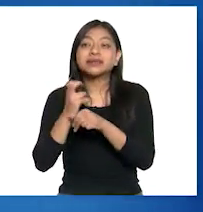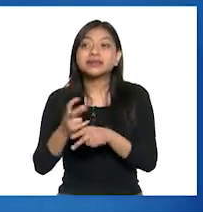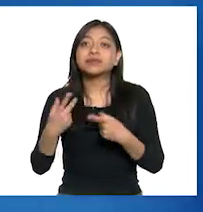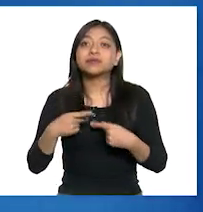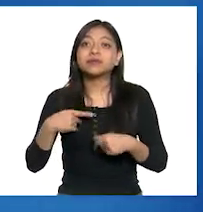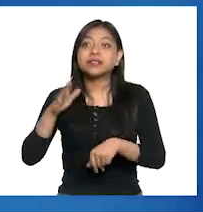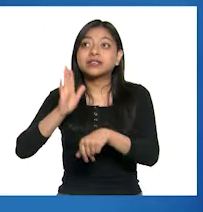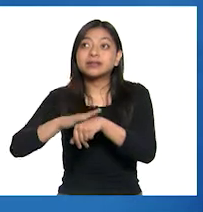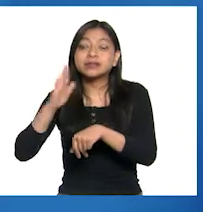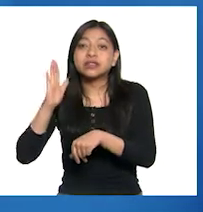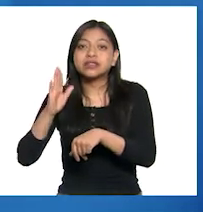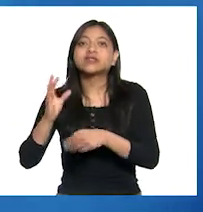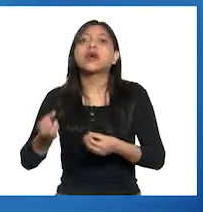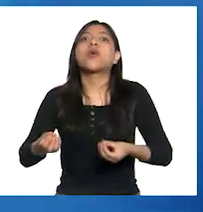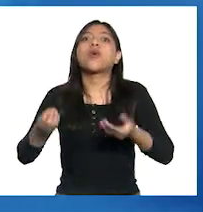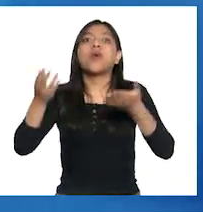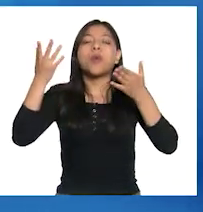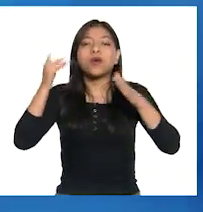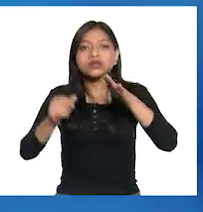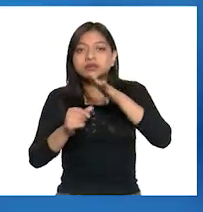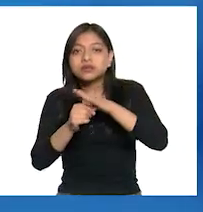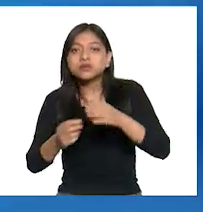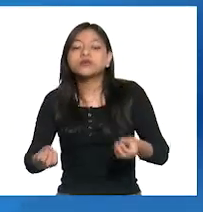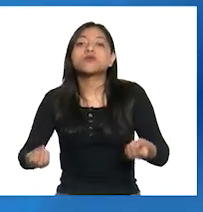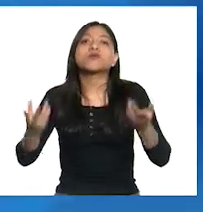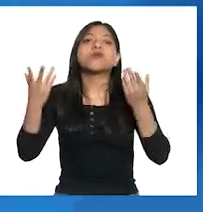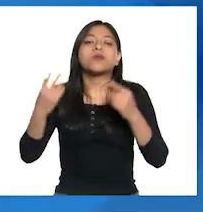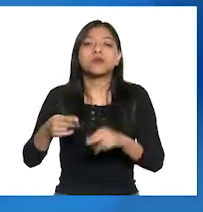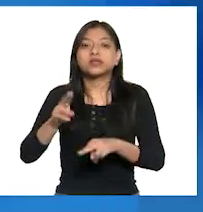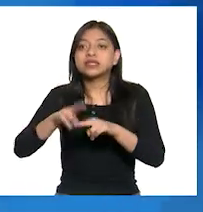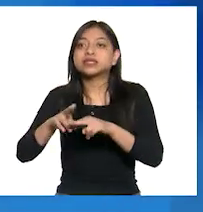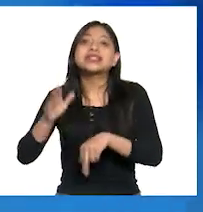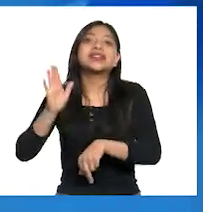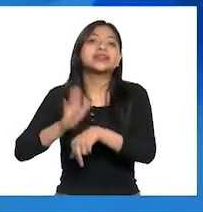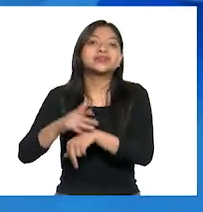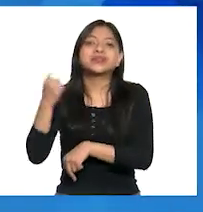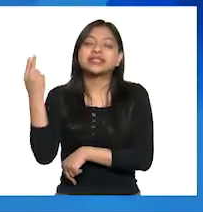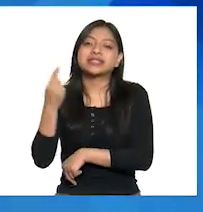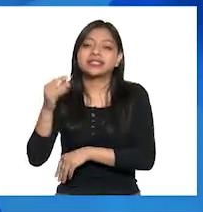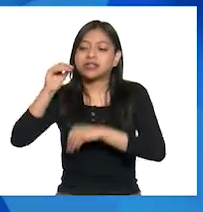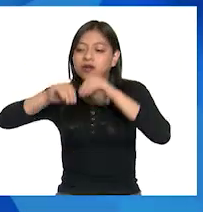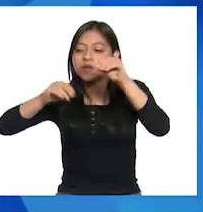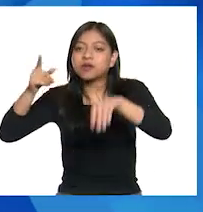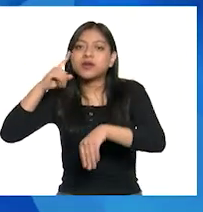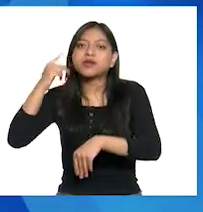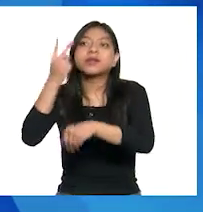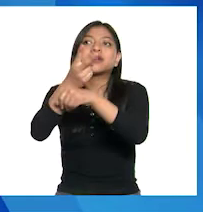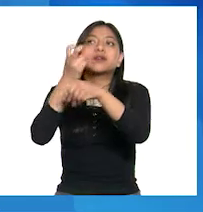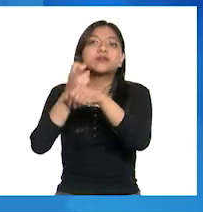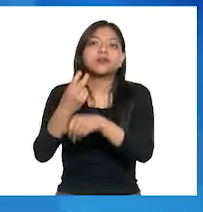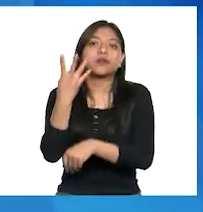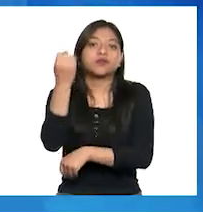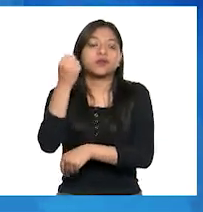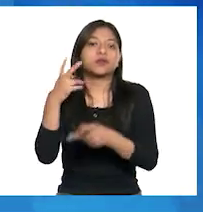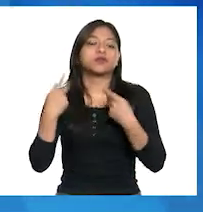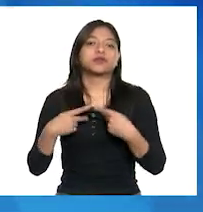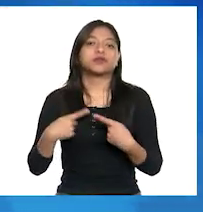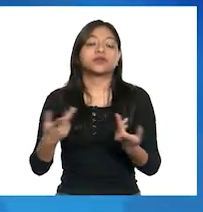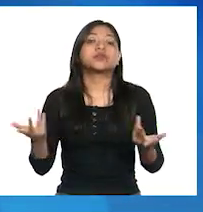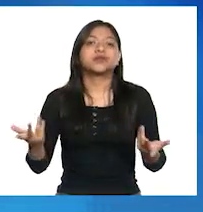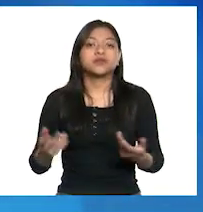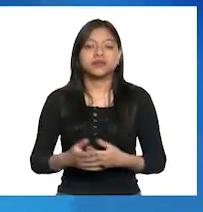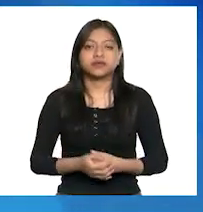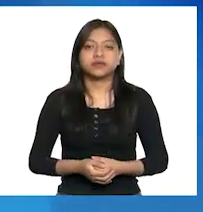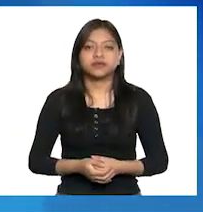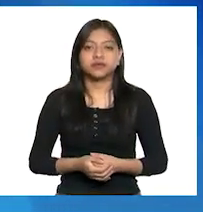que invitaron a 9 personas más. Ok, ¿qué tendríamos que realizar primero? 9 personas